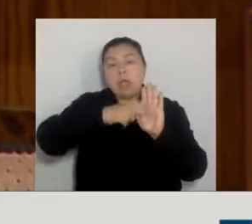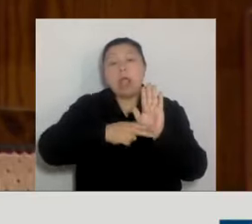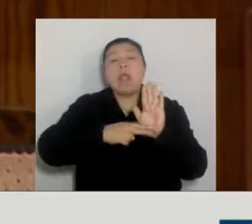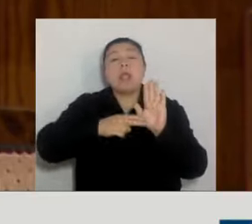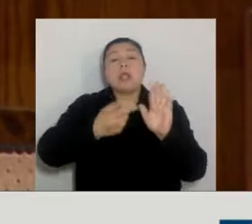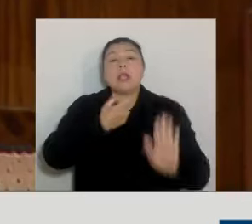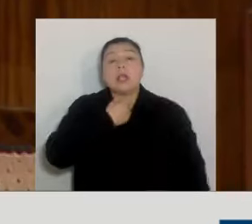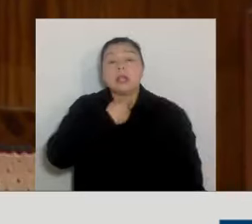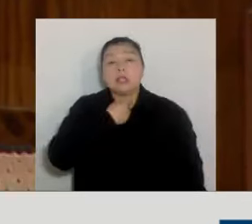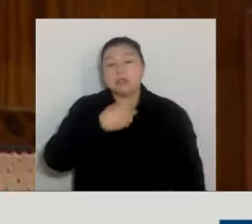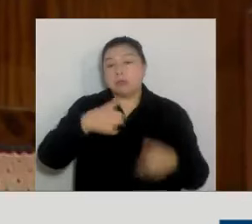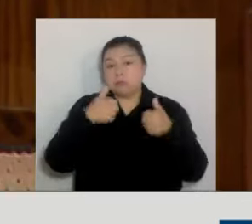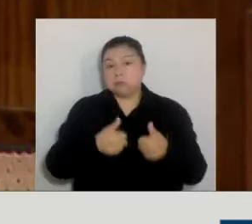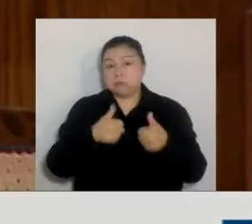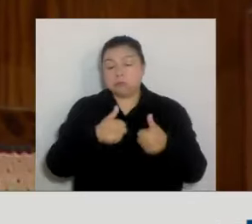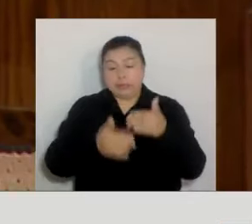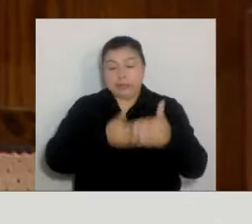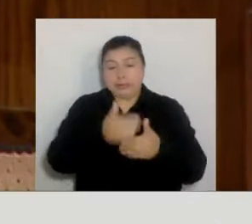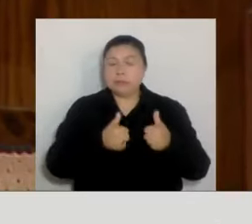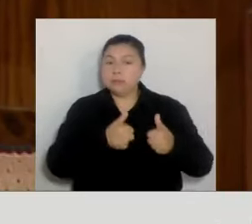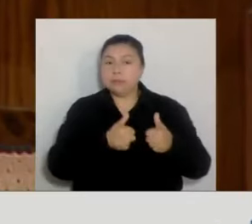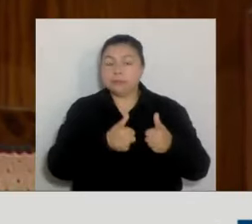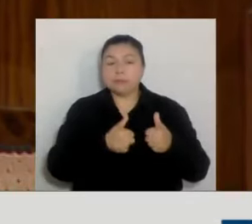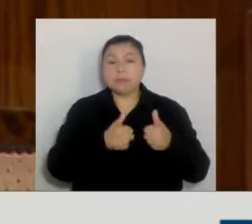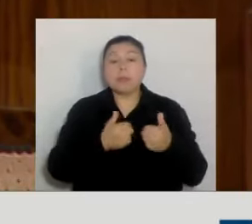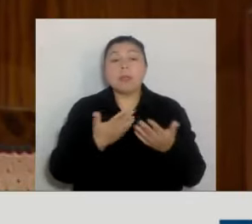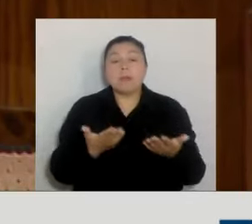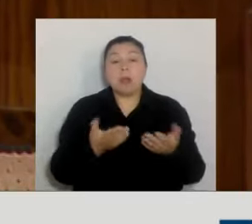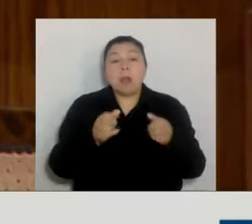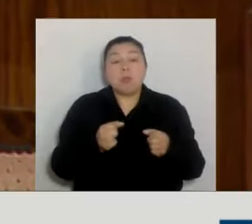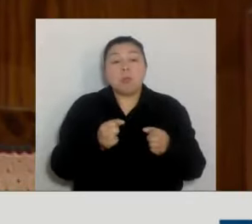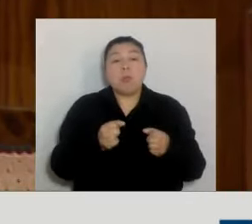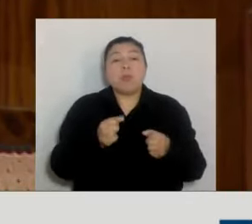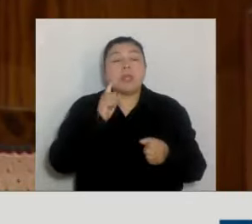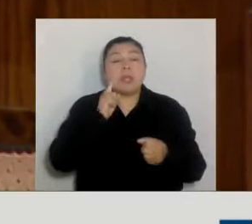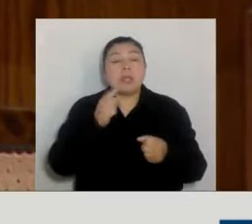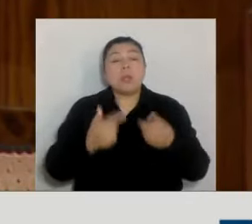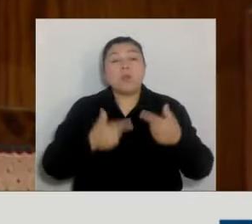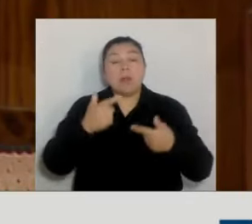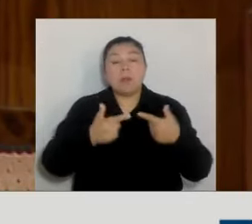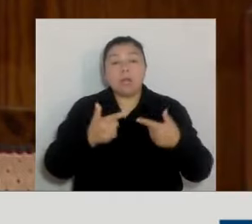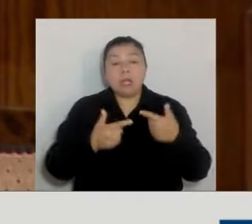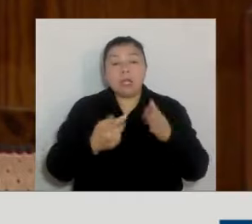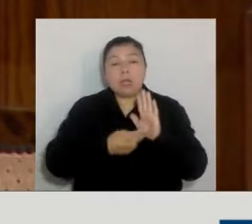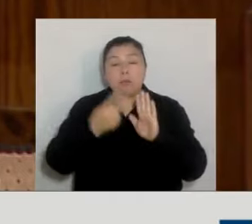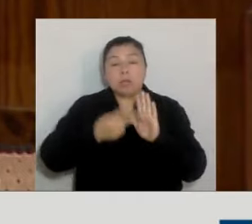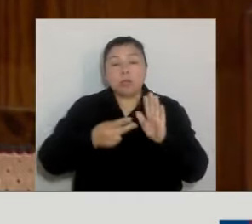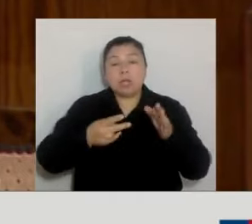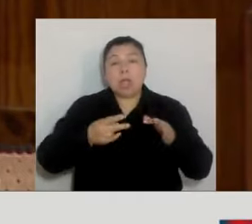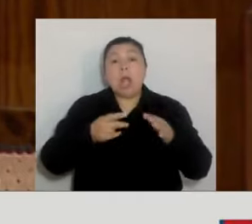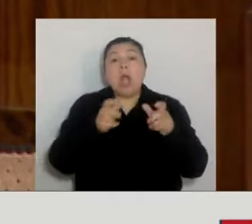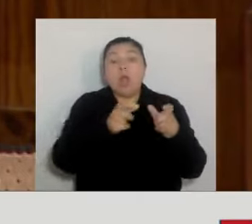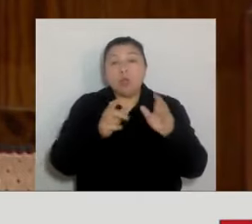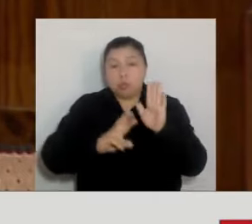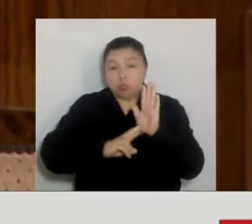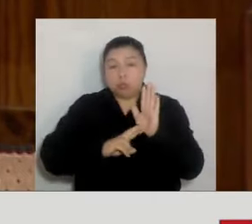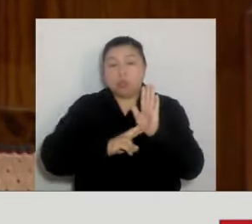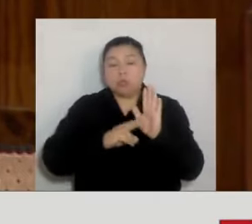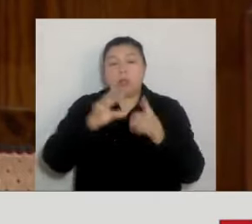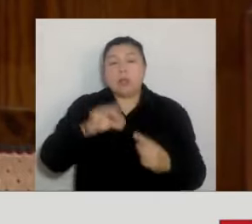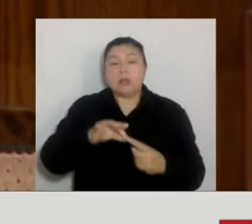su eficacia y eficiencia y para establecer una política regulatoria consistente que tenga en el centro